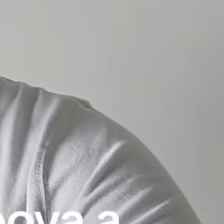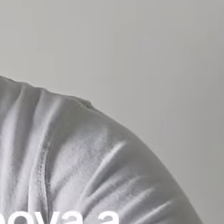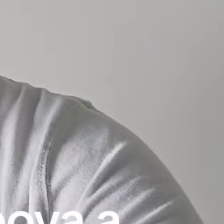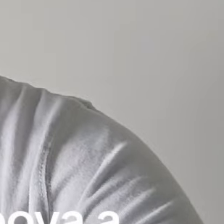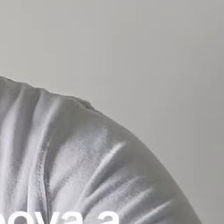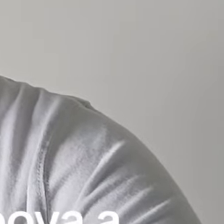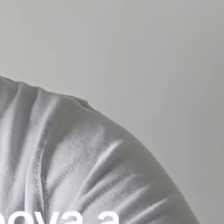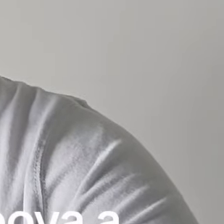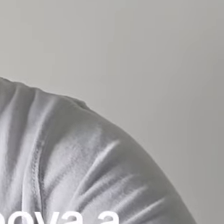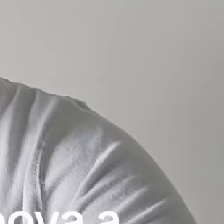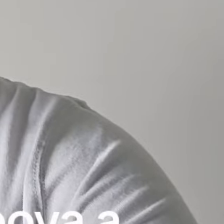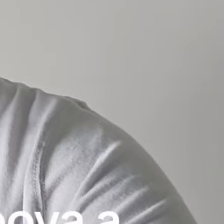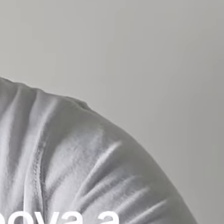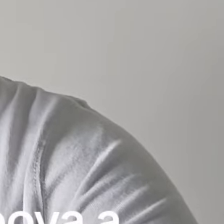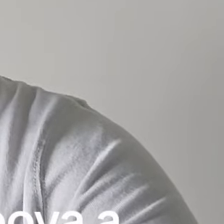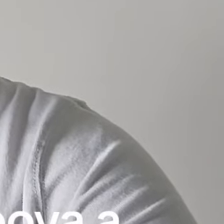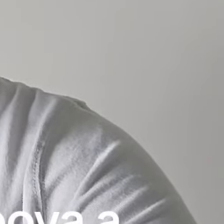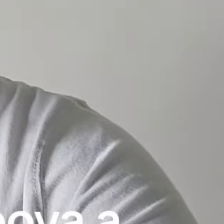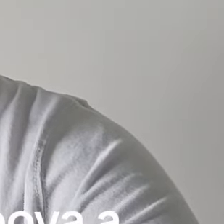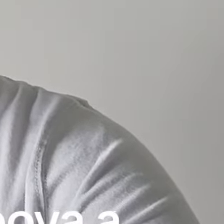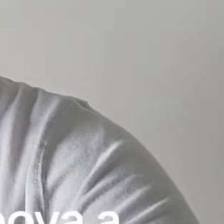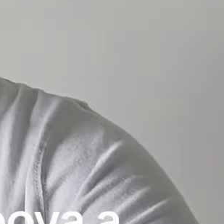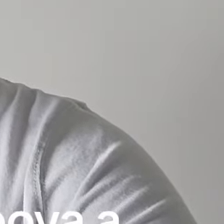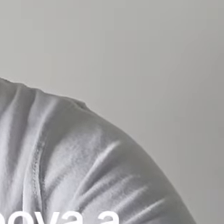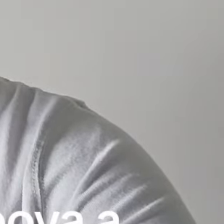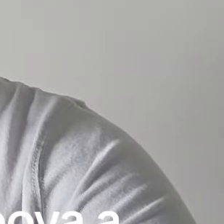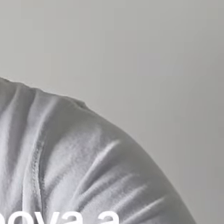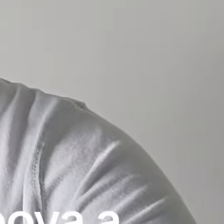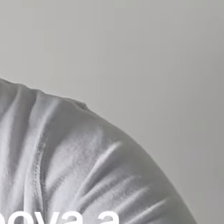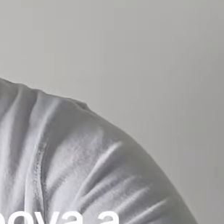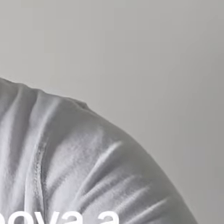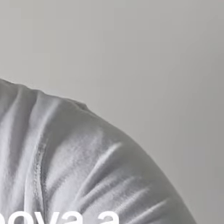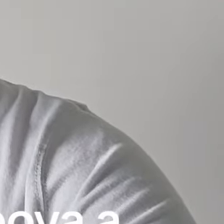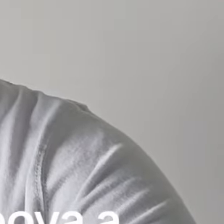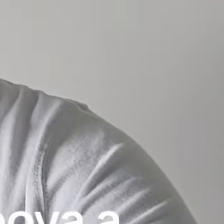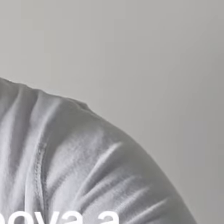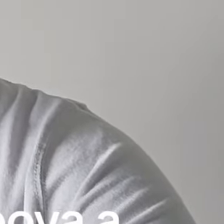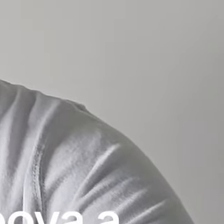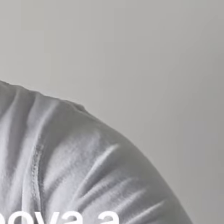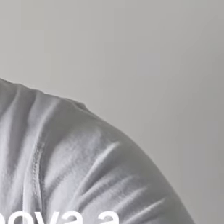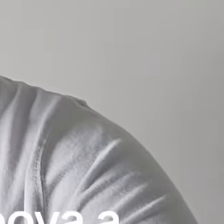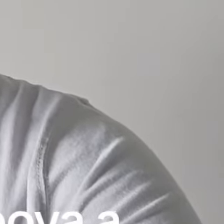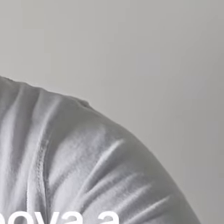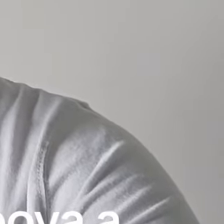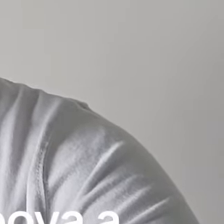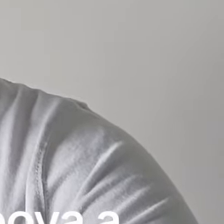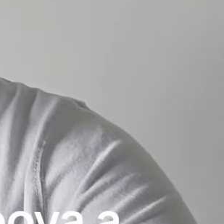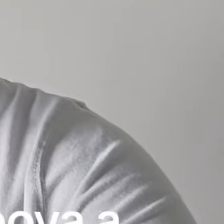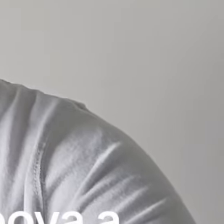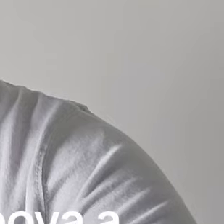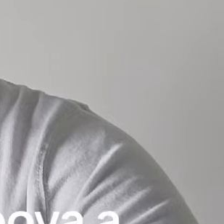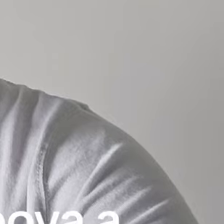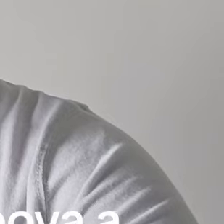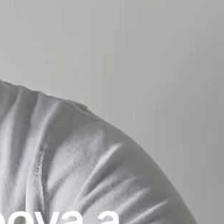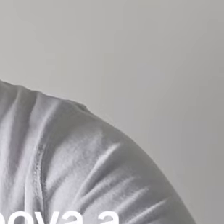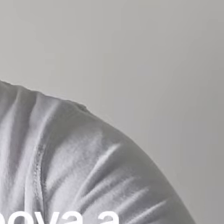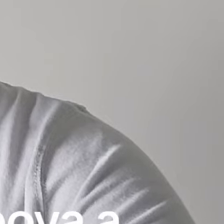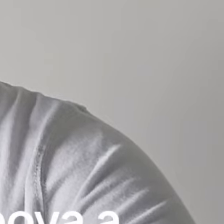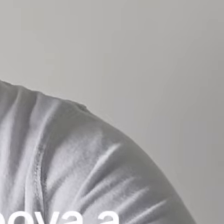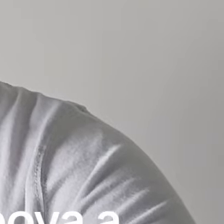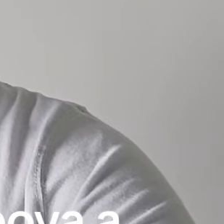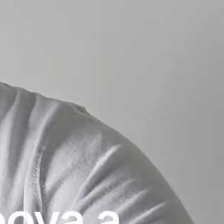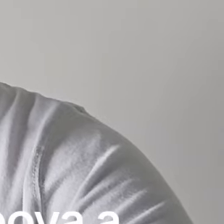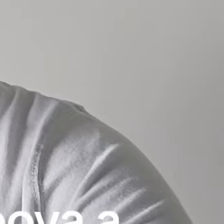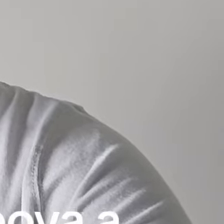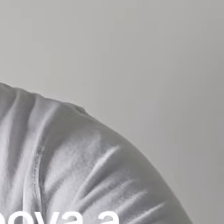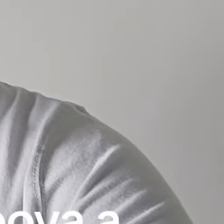Habla Jorge Armando Rocha, muy cálido el recibimiento que le dieron al presidente Andrés Manuel López Obrador en Tlaxcala. Él recordó que en todas las